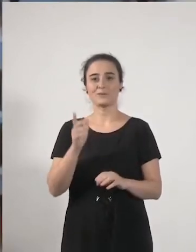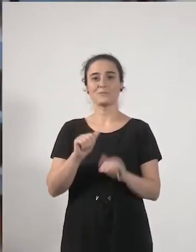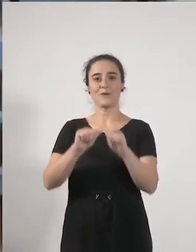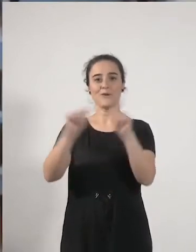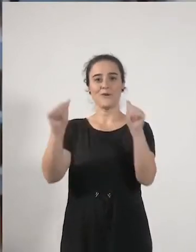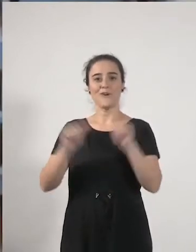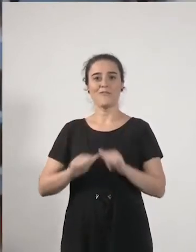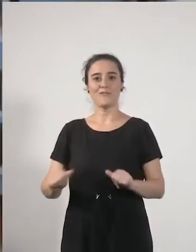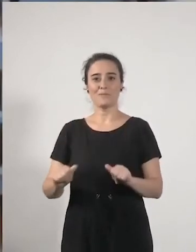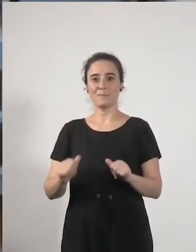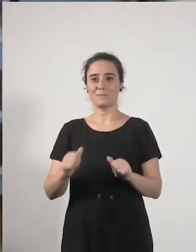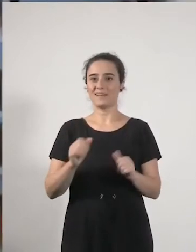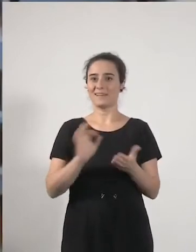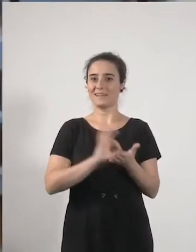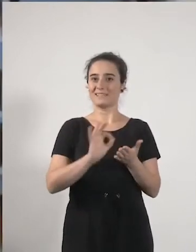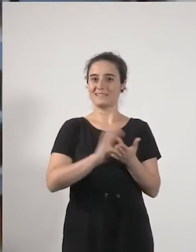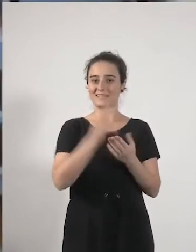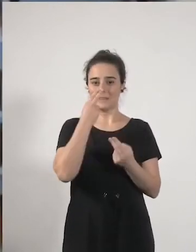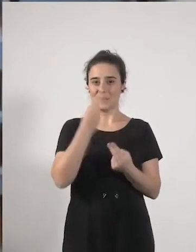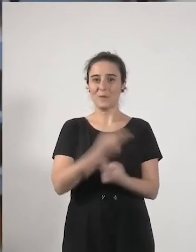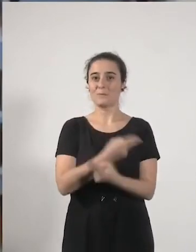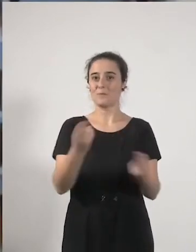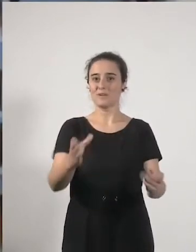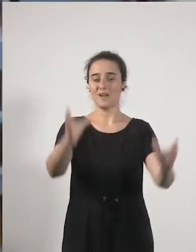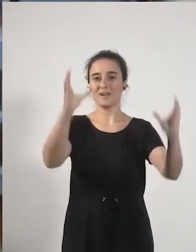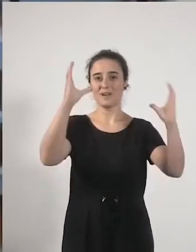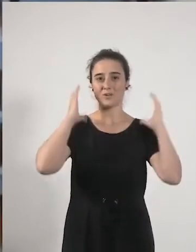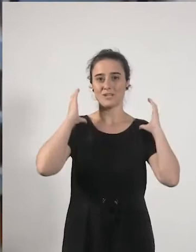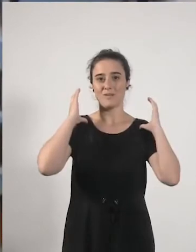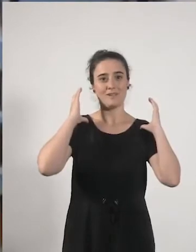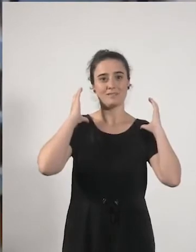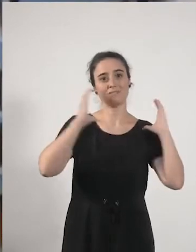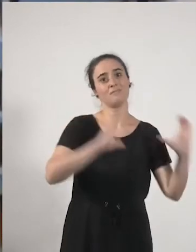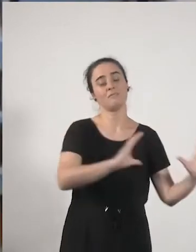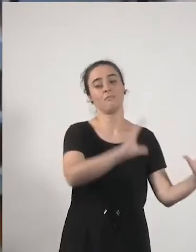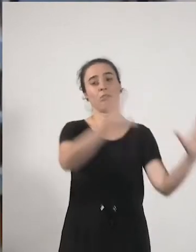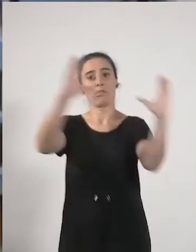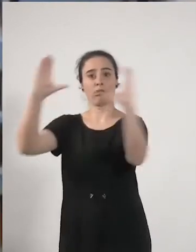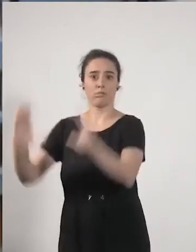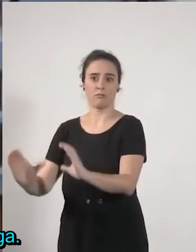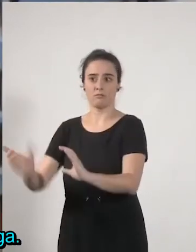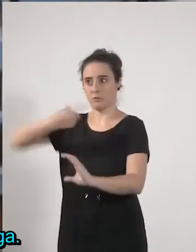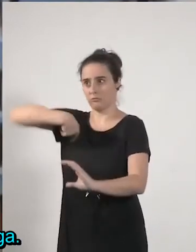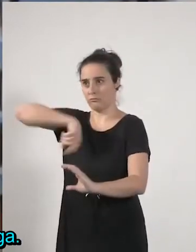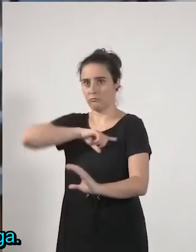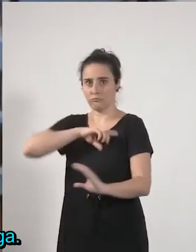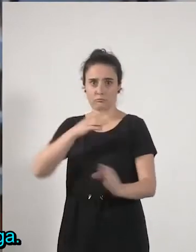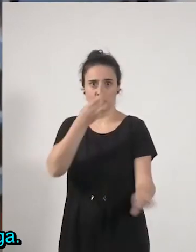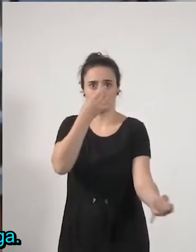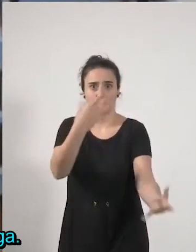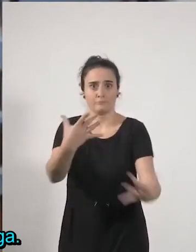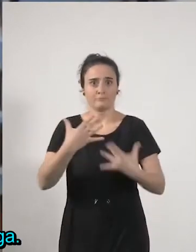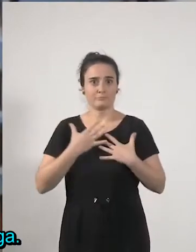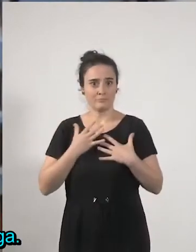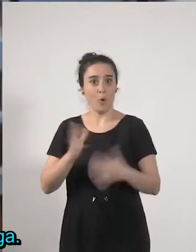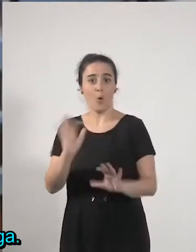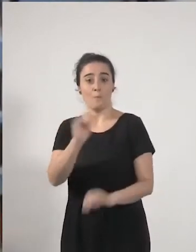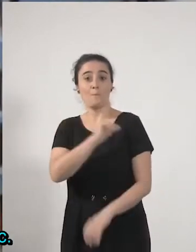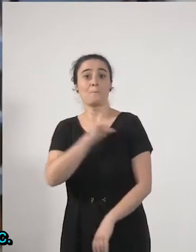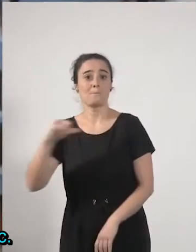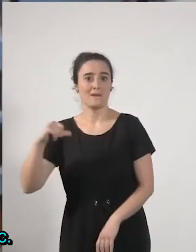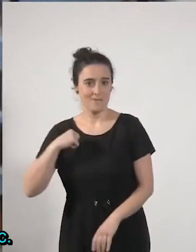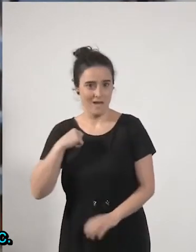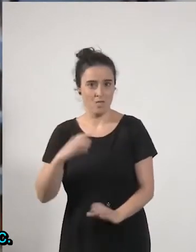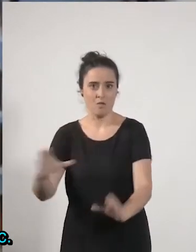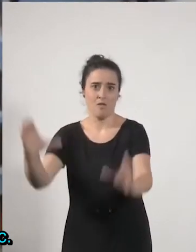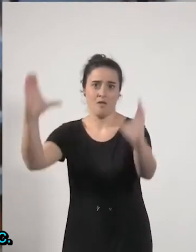el sector público y que la responsabilidad caiga en manos nuestras y en manos privadas con sobrecarga